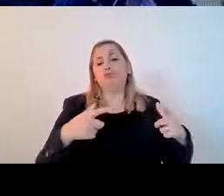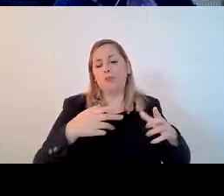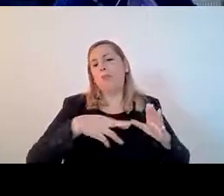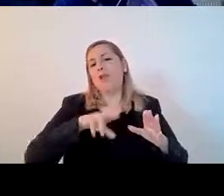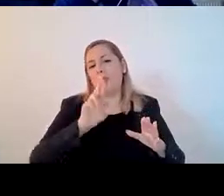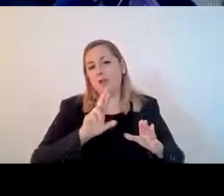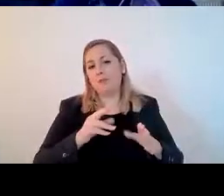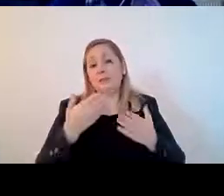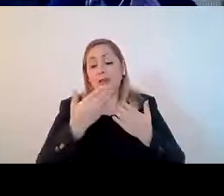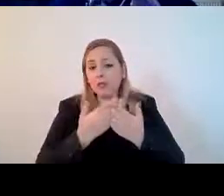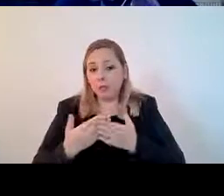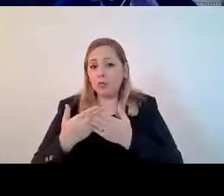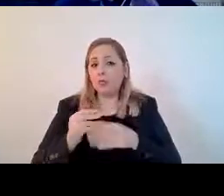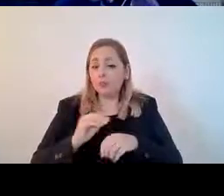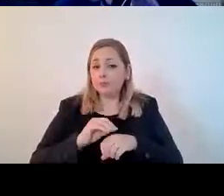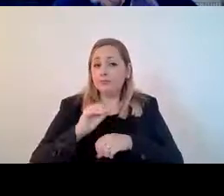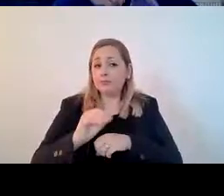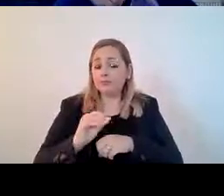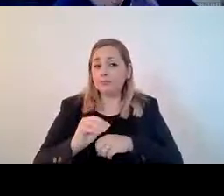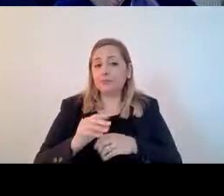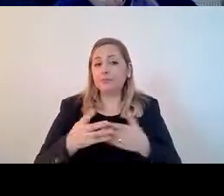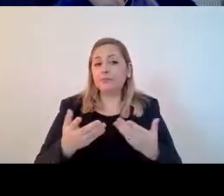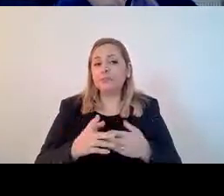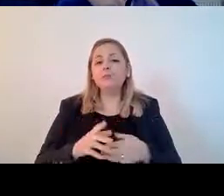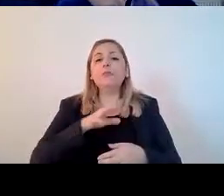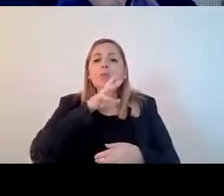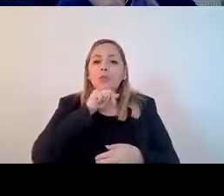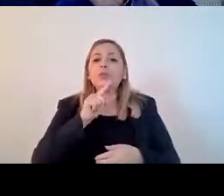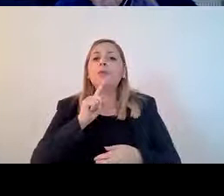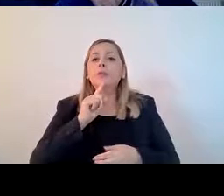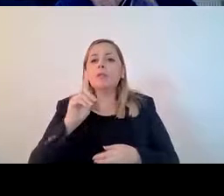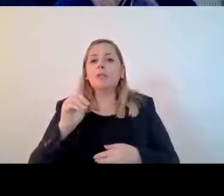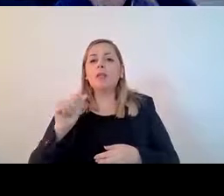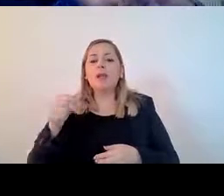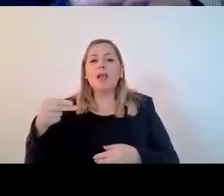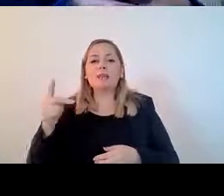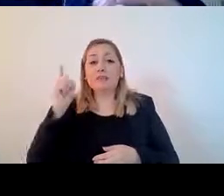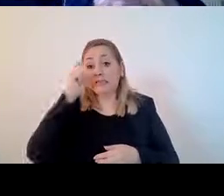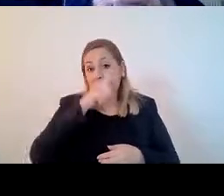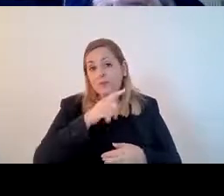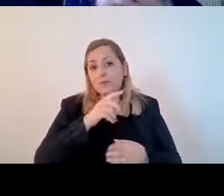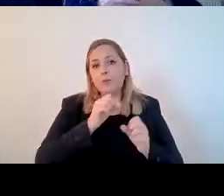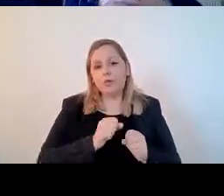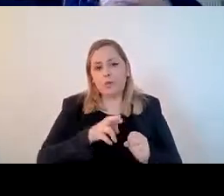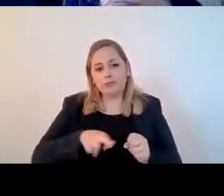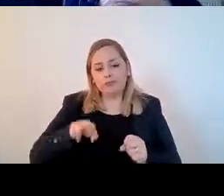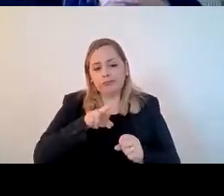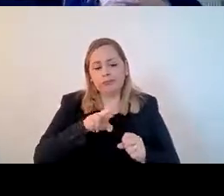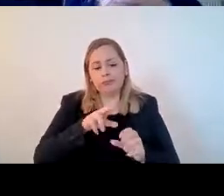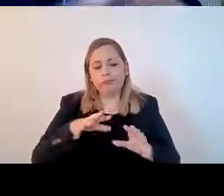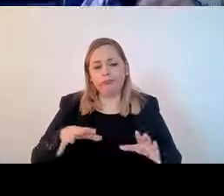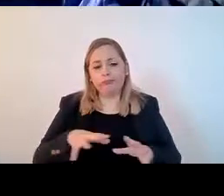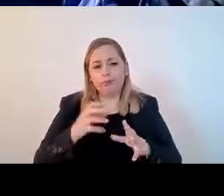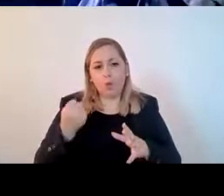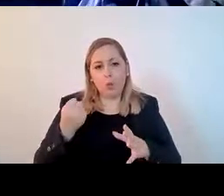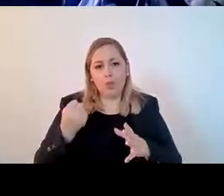Los estudios han sugerido que los adultos con TDAH tienen más dificultad para recuperarse de los niveles elevados de estrés que aquellos